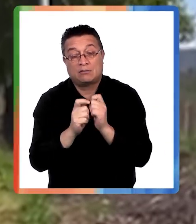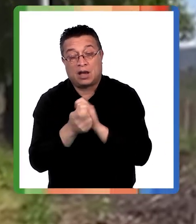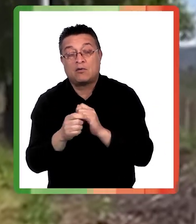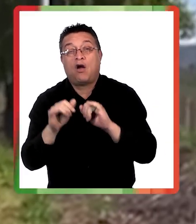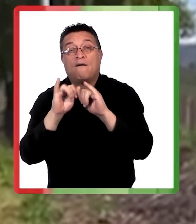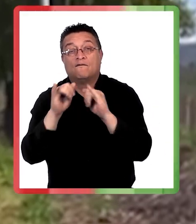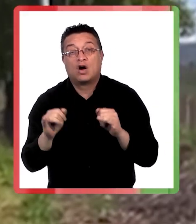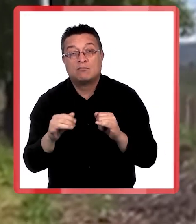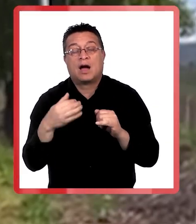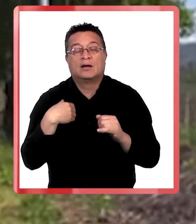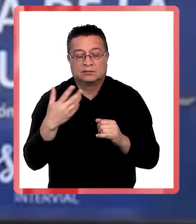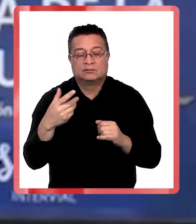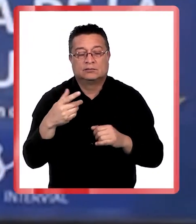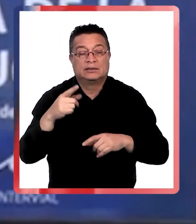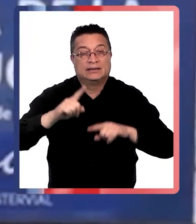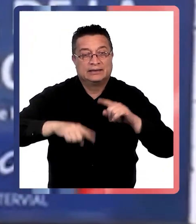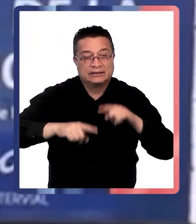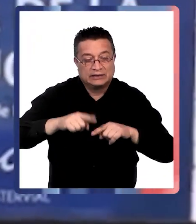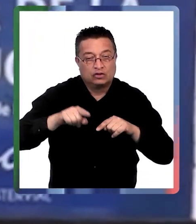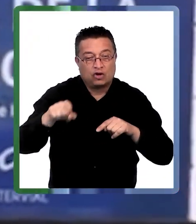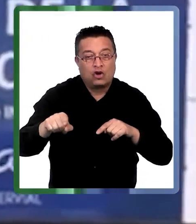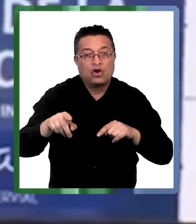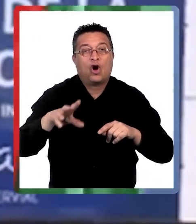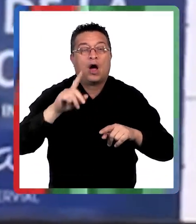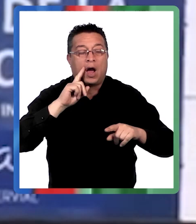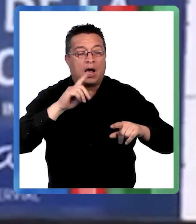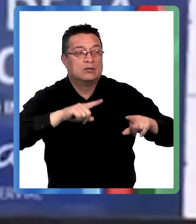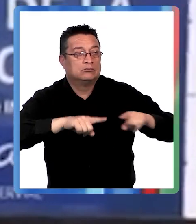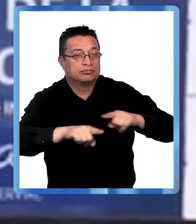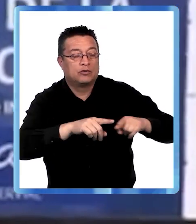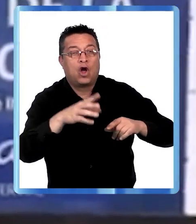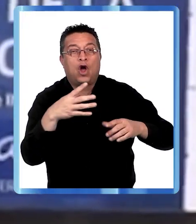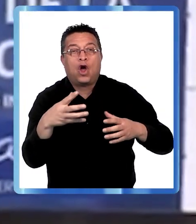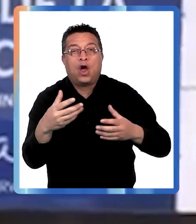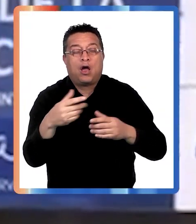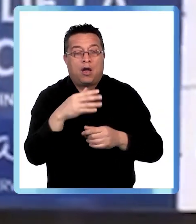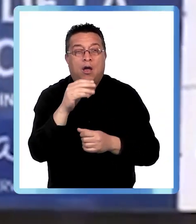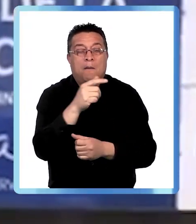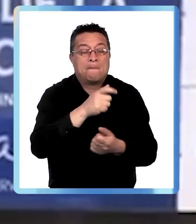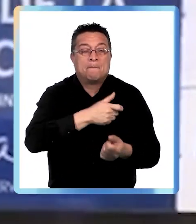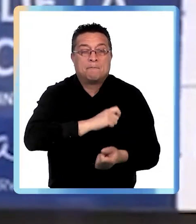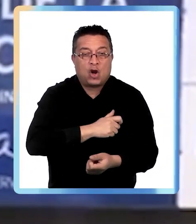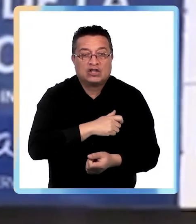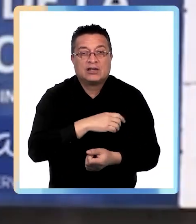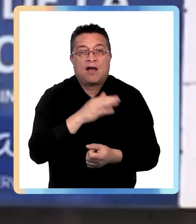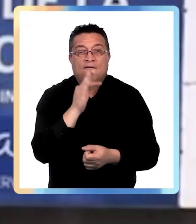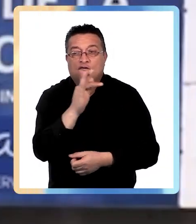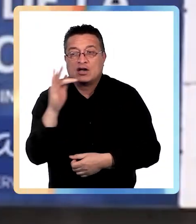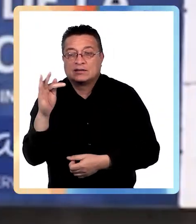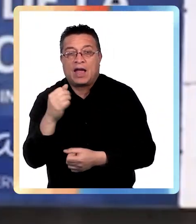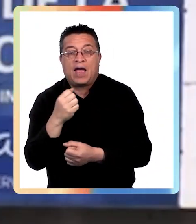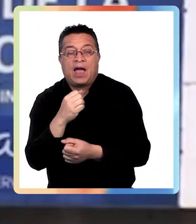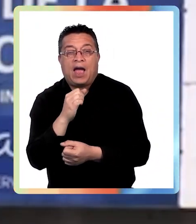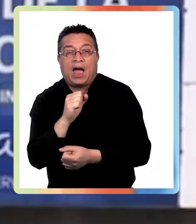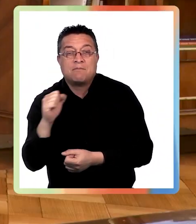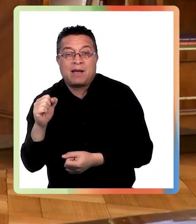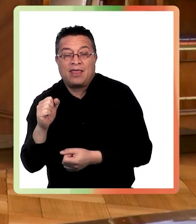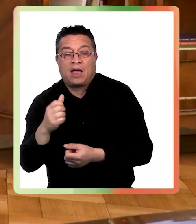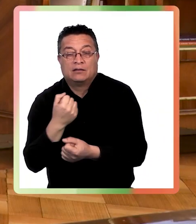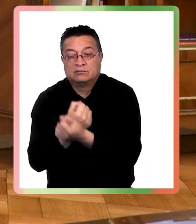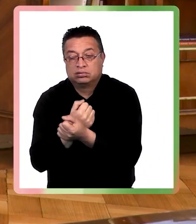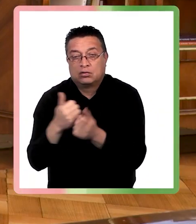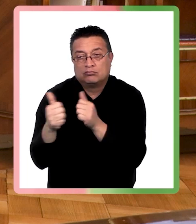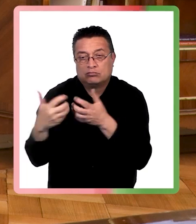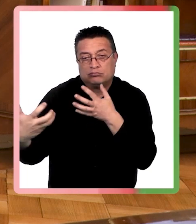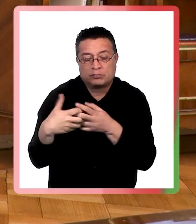manera en que se actúa la estrategia en el territorio, la coordinación entre las policías y las Fuerzas Armadas se ha ido perfeccionando. Todo eso ha ido generando